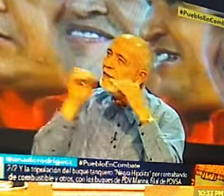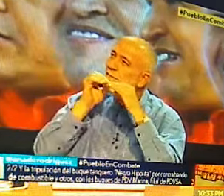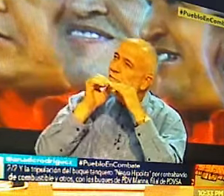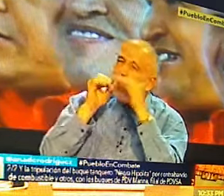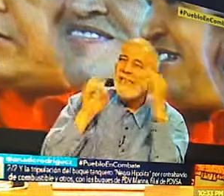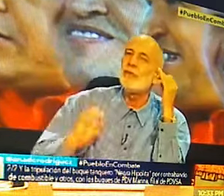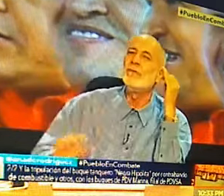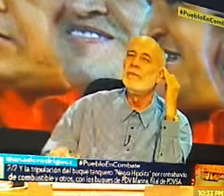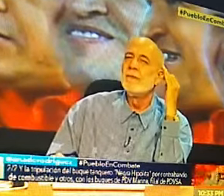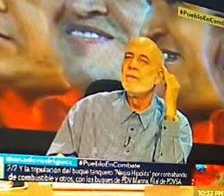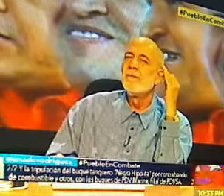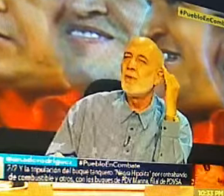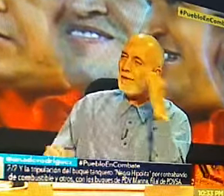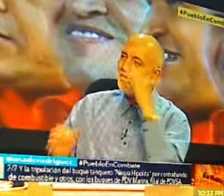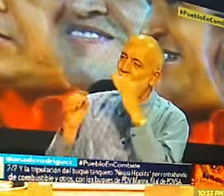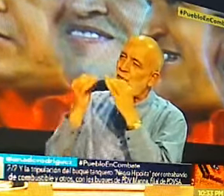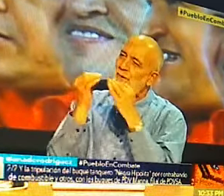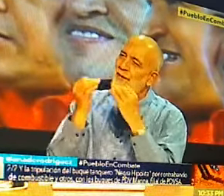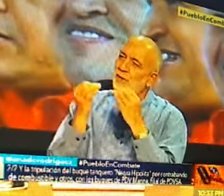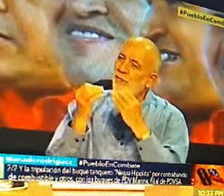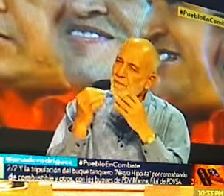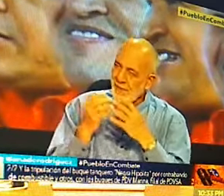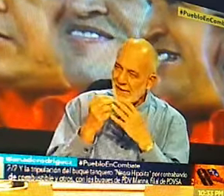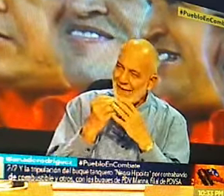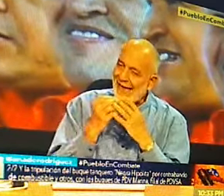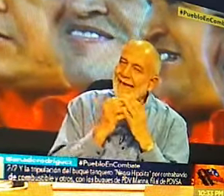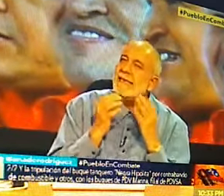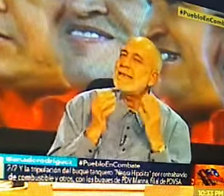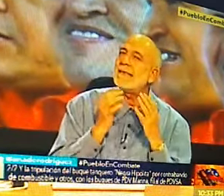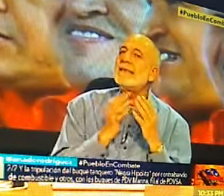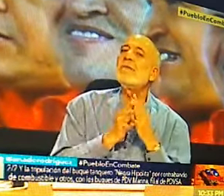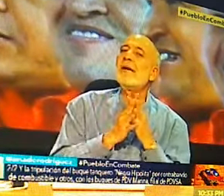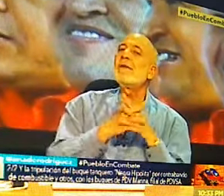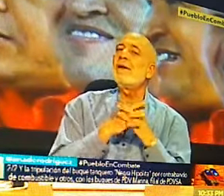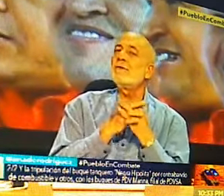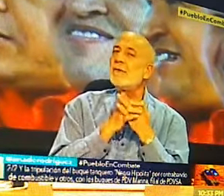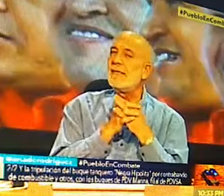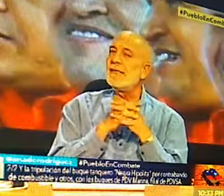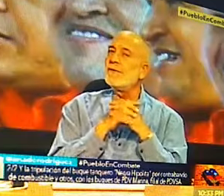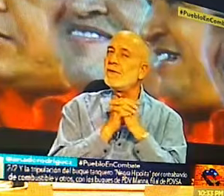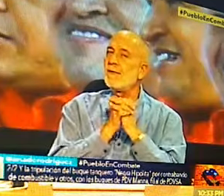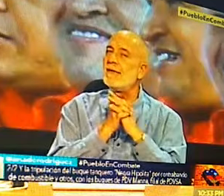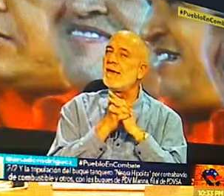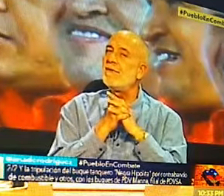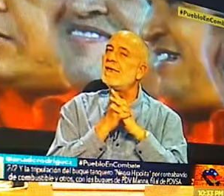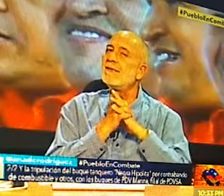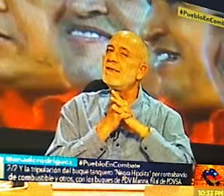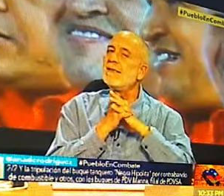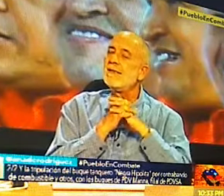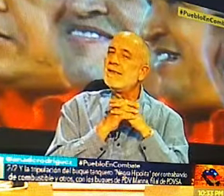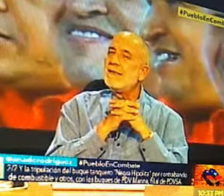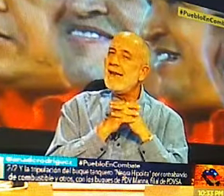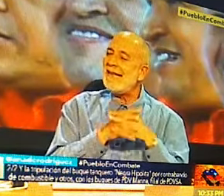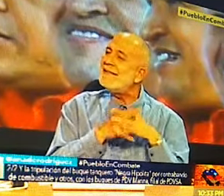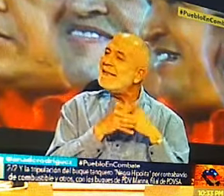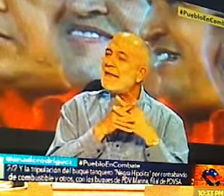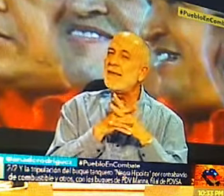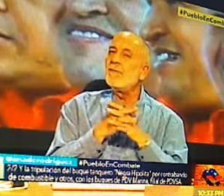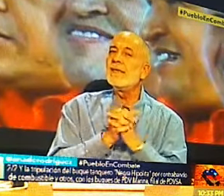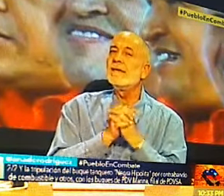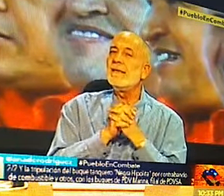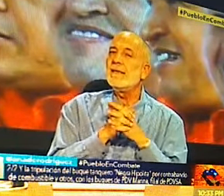muy, muy bonito, porque vamos viendo la grandeza de ese ser humano llamado comandante Hugo Rafael Chávez Frías. La grandeza